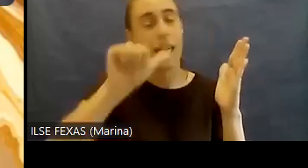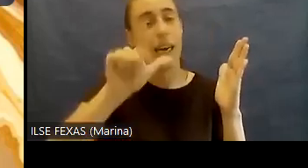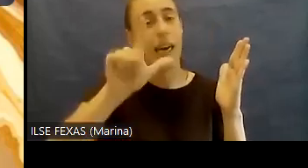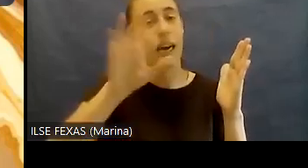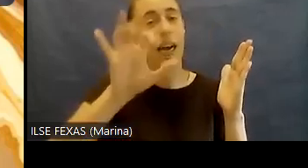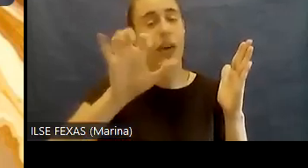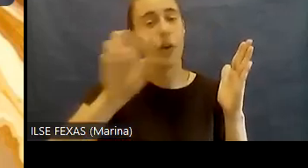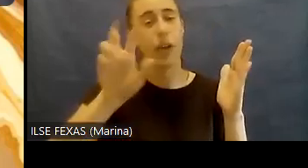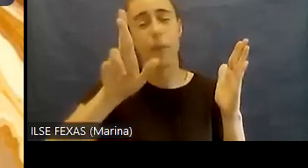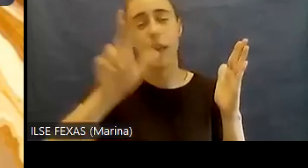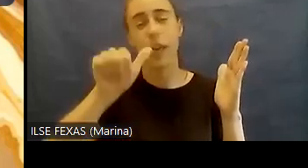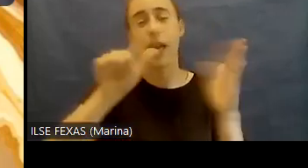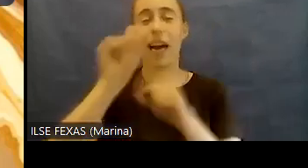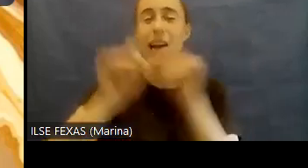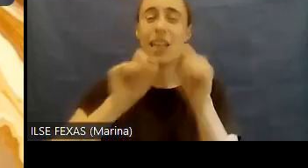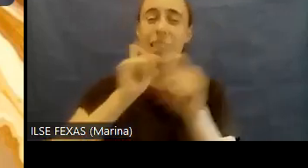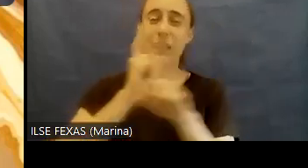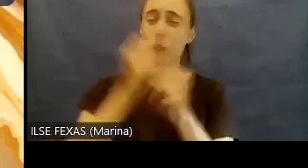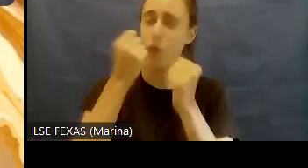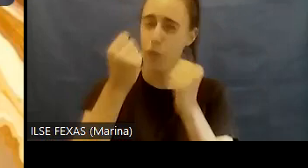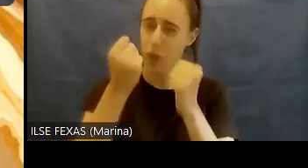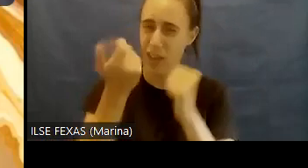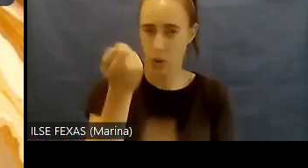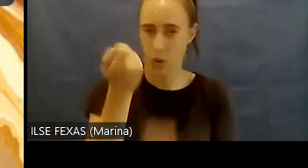más potentes. Es por eso que os decía que aquí tenemos